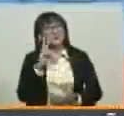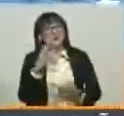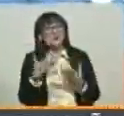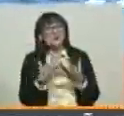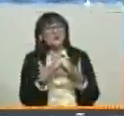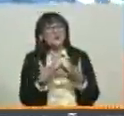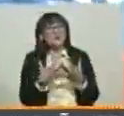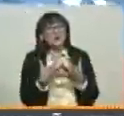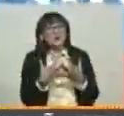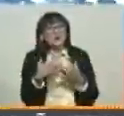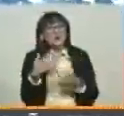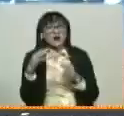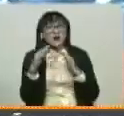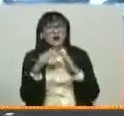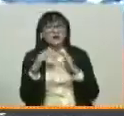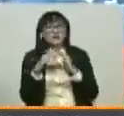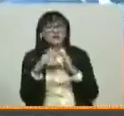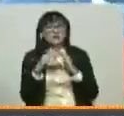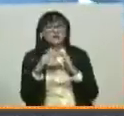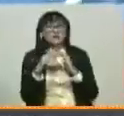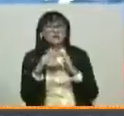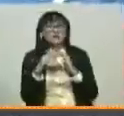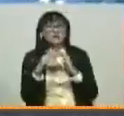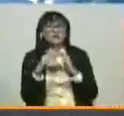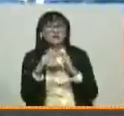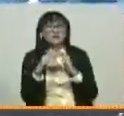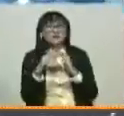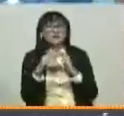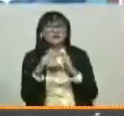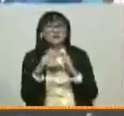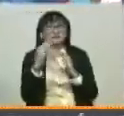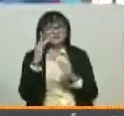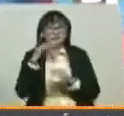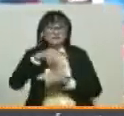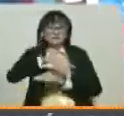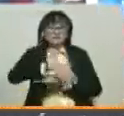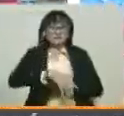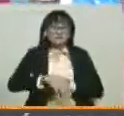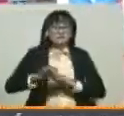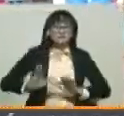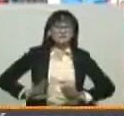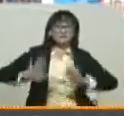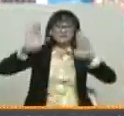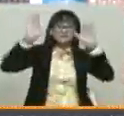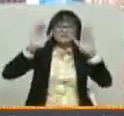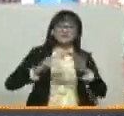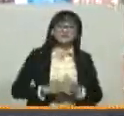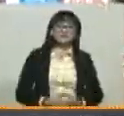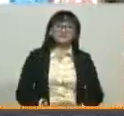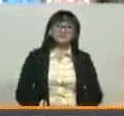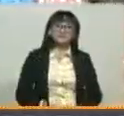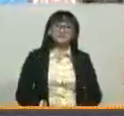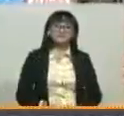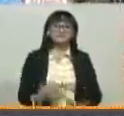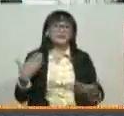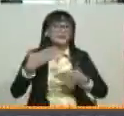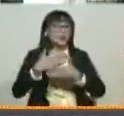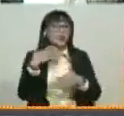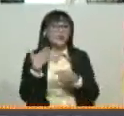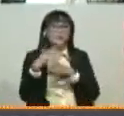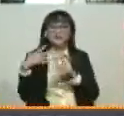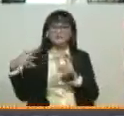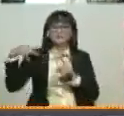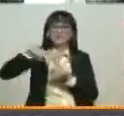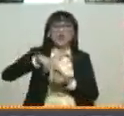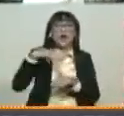agrupados ahí en esas casas. Cuando los veo desbordando los muros, las barreras,